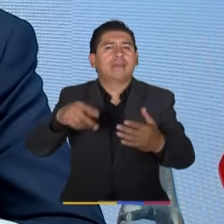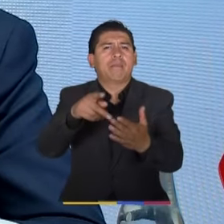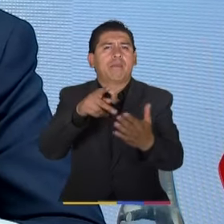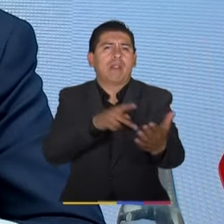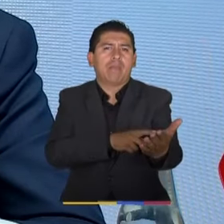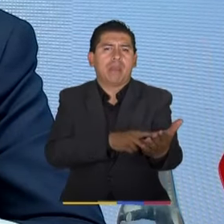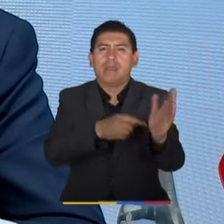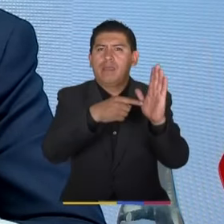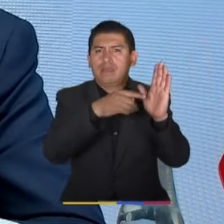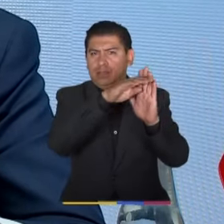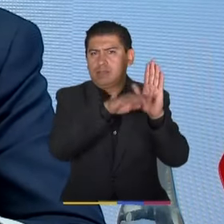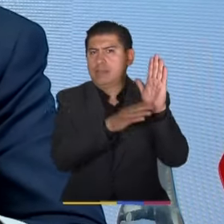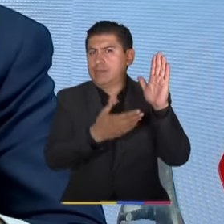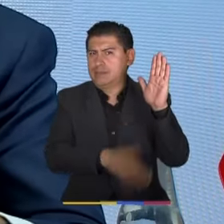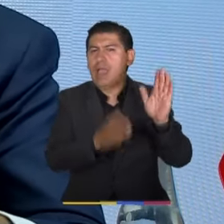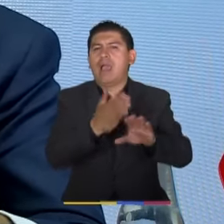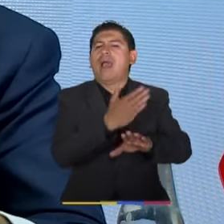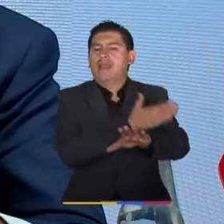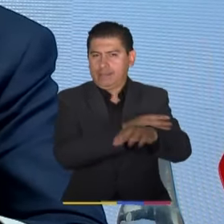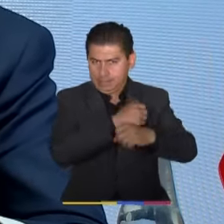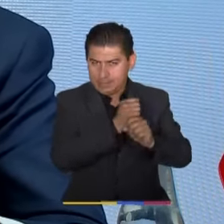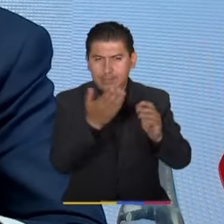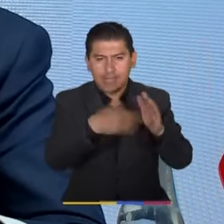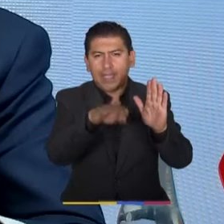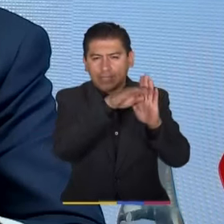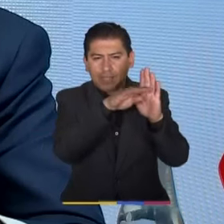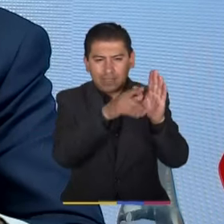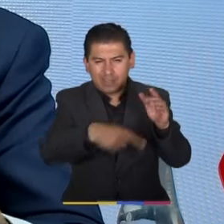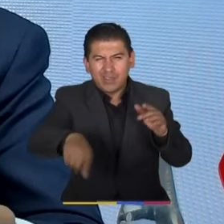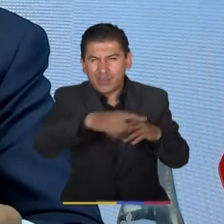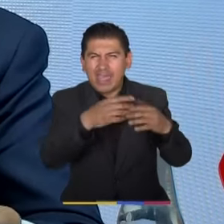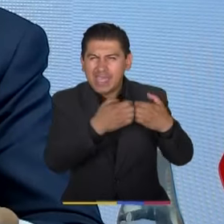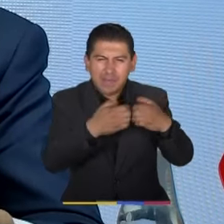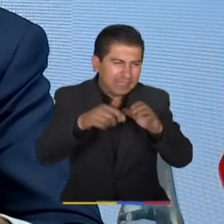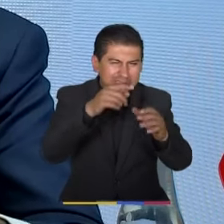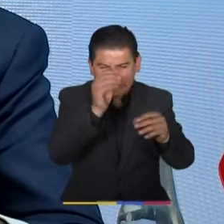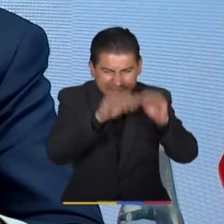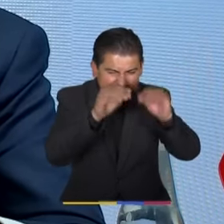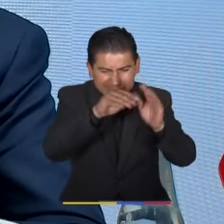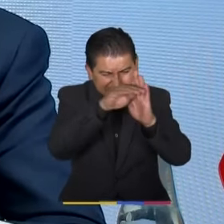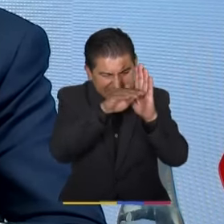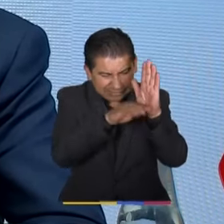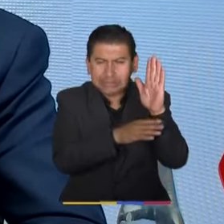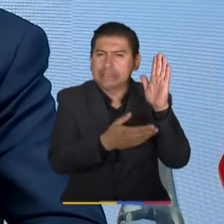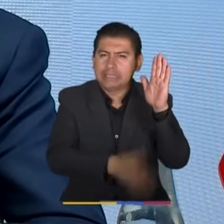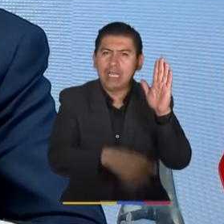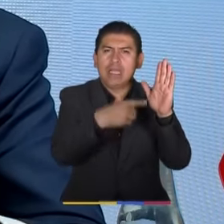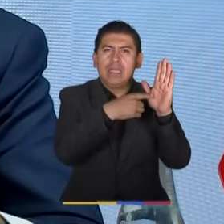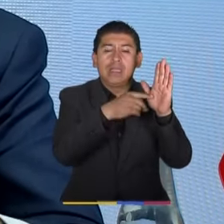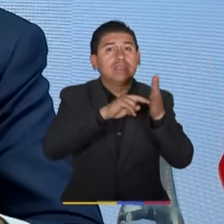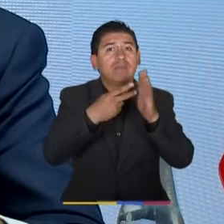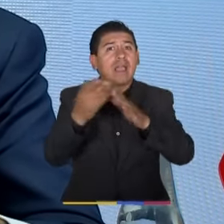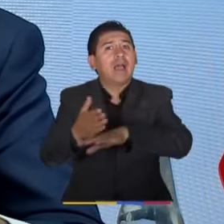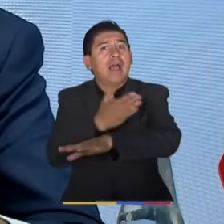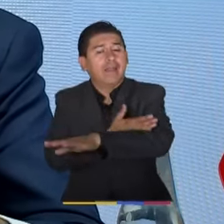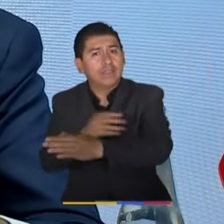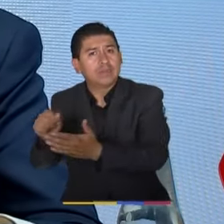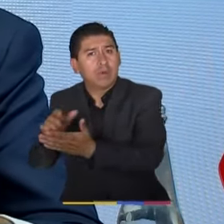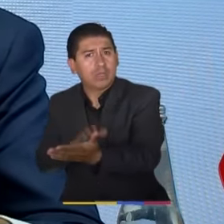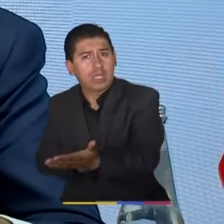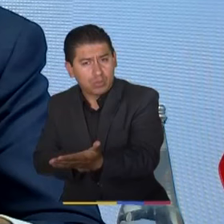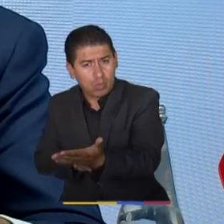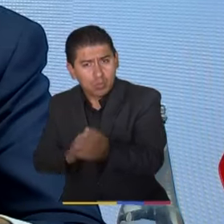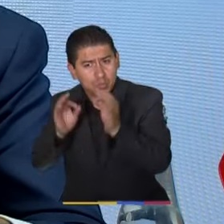esta cumbre, el cual reitera nuestro firme compromiso con la consolidación de los programas,